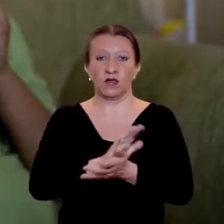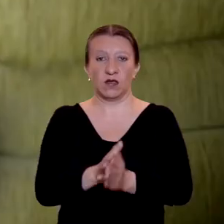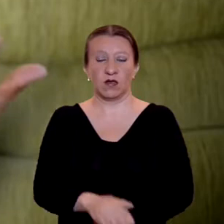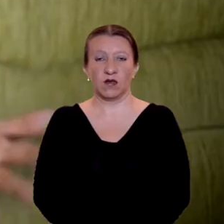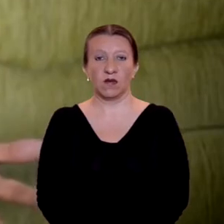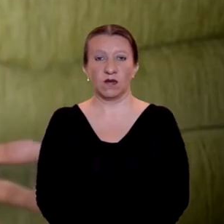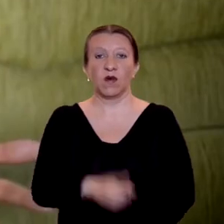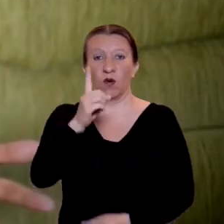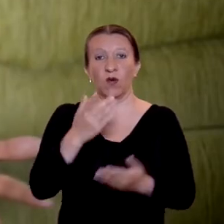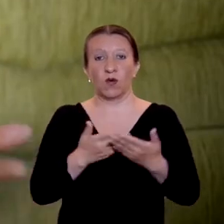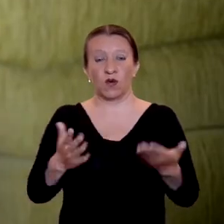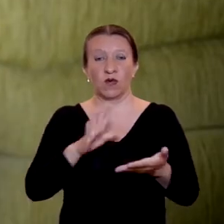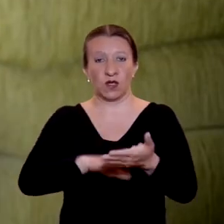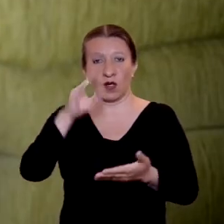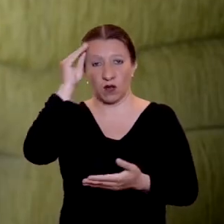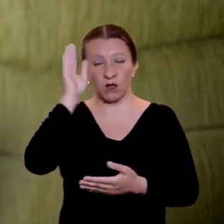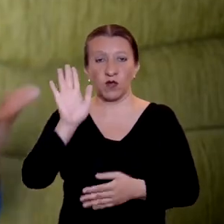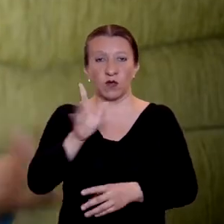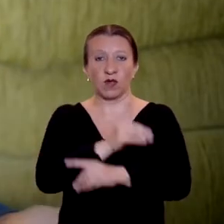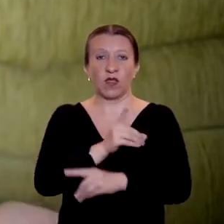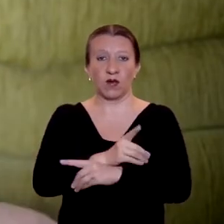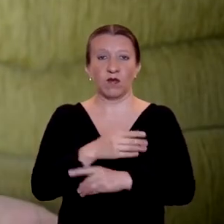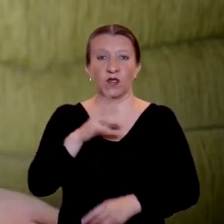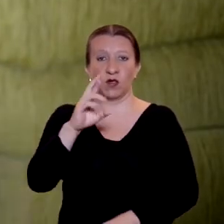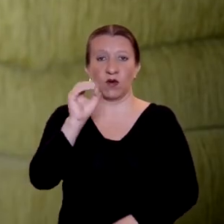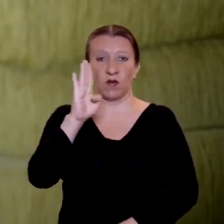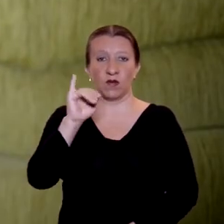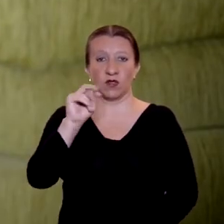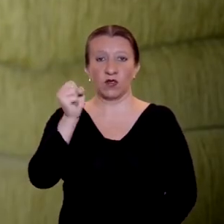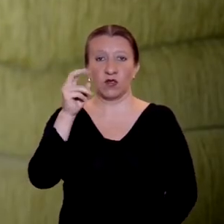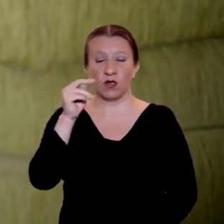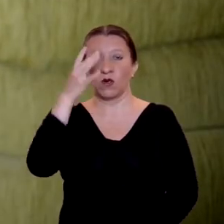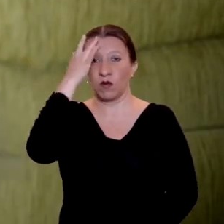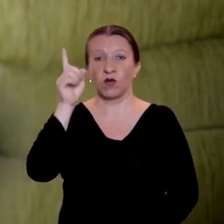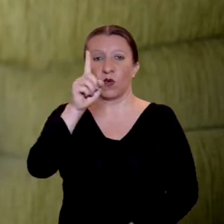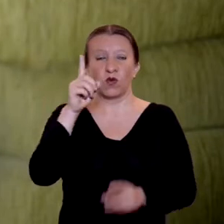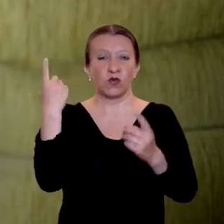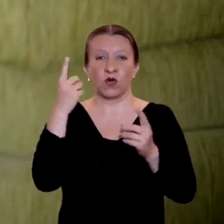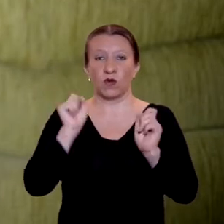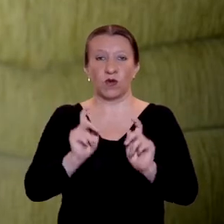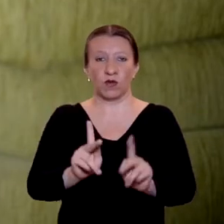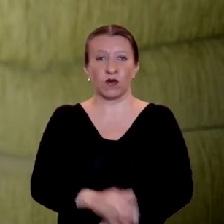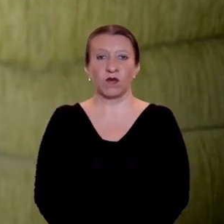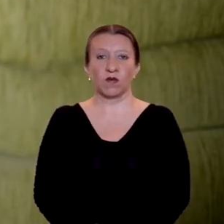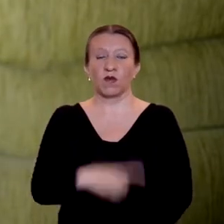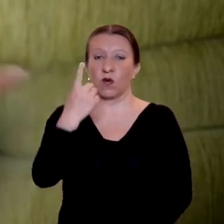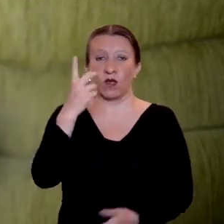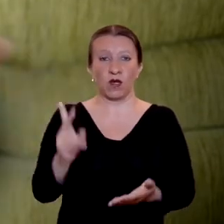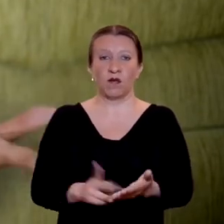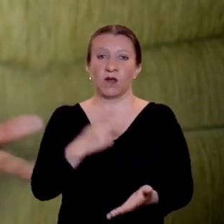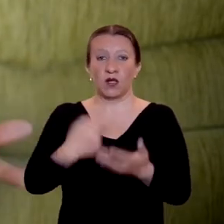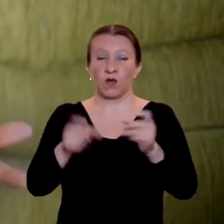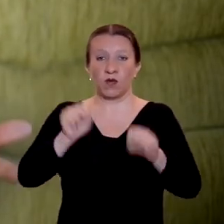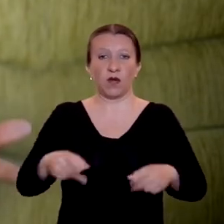hace. Esa es una de las cosas que hemos aprendido con la discapacidad de Robinson. Es una sola oportunidad, es una